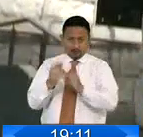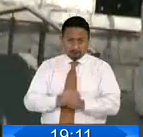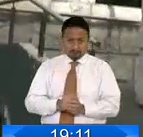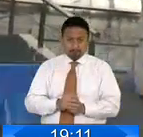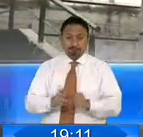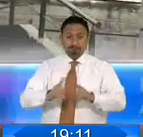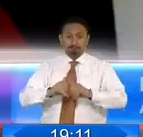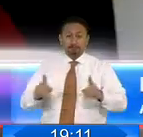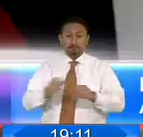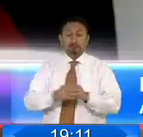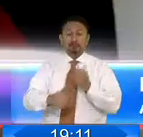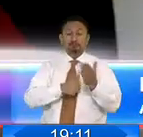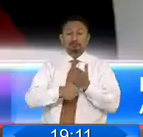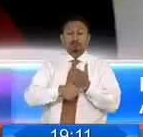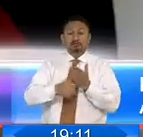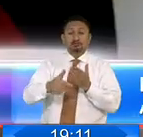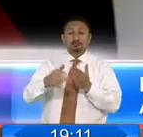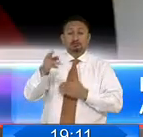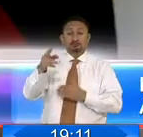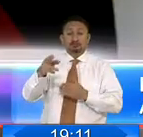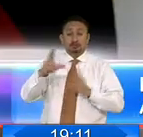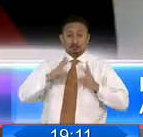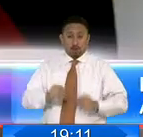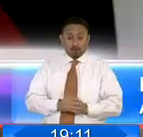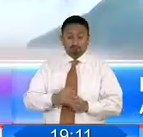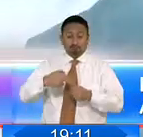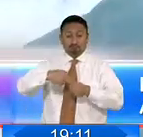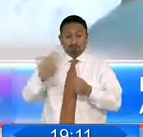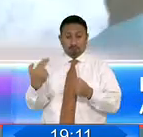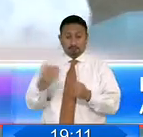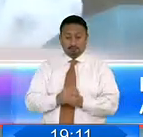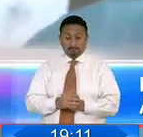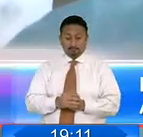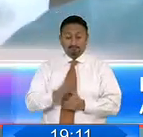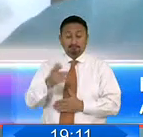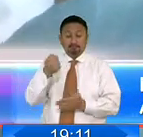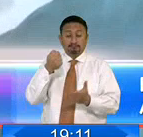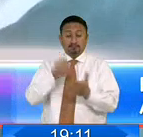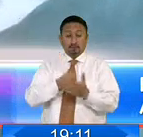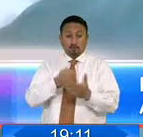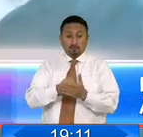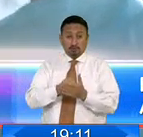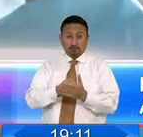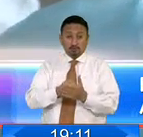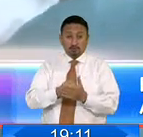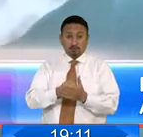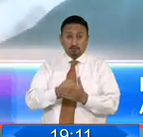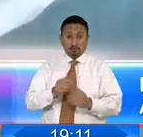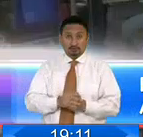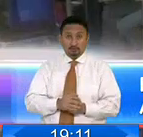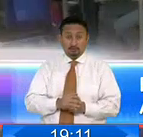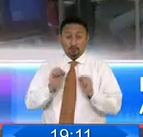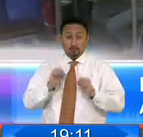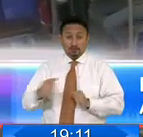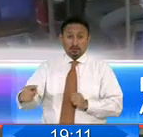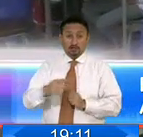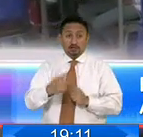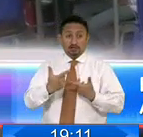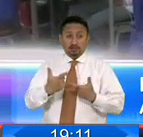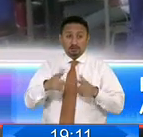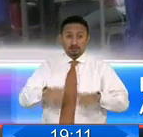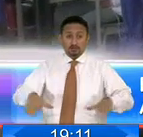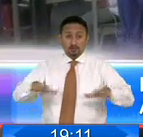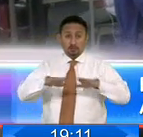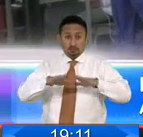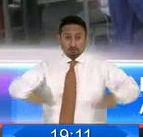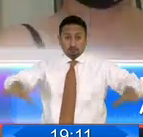tras la renuncia del ministro ceballos espera que si bien no se llegue a comprar las vacunas por la negativa gubernamental se les permita mantener la logística